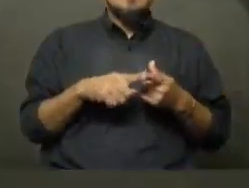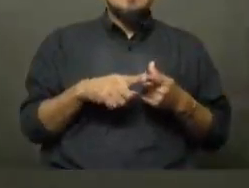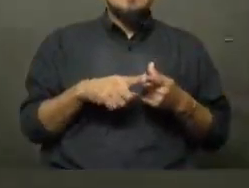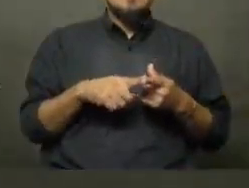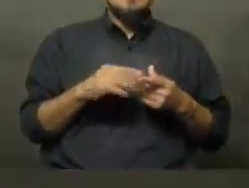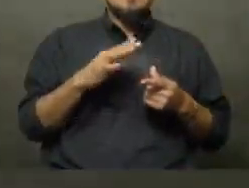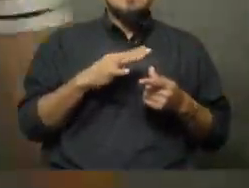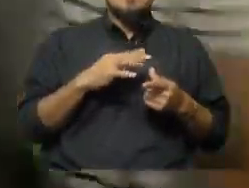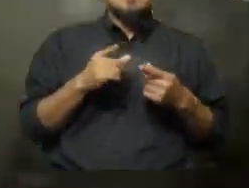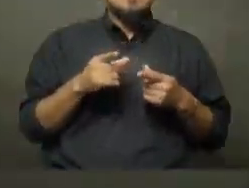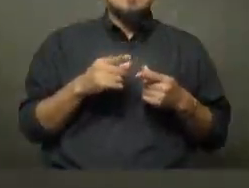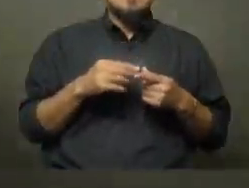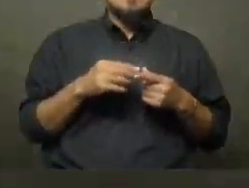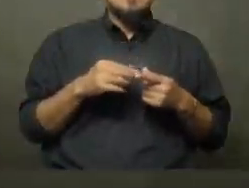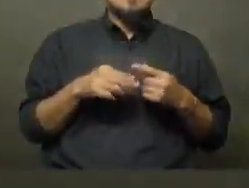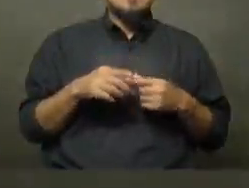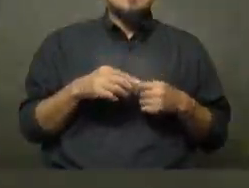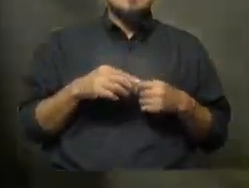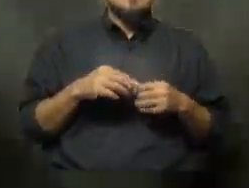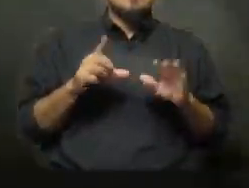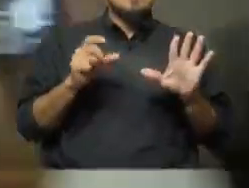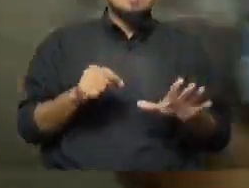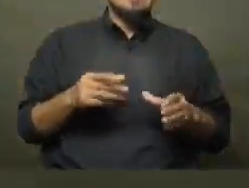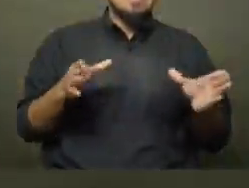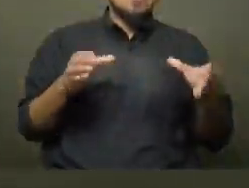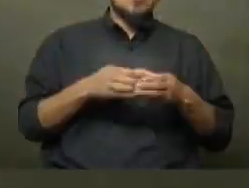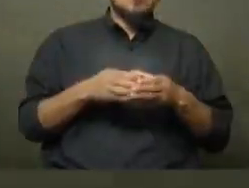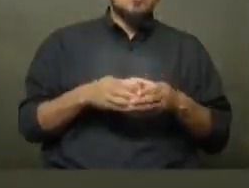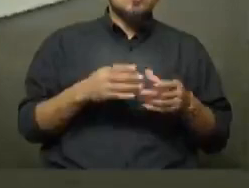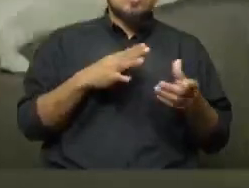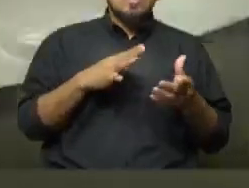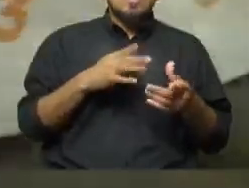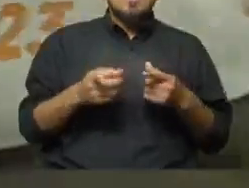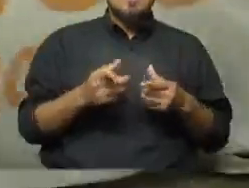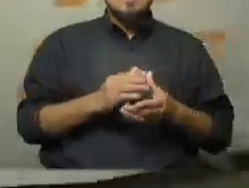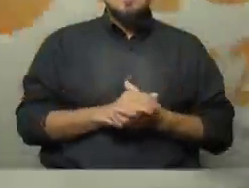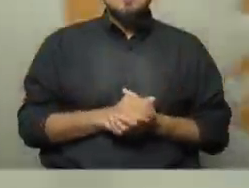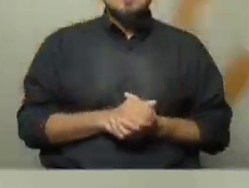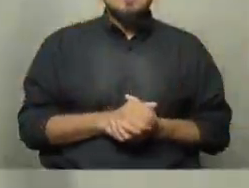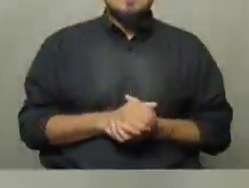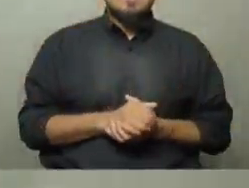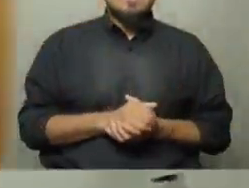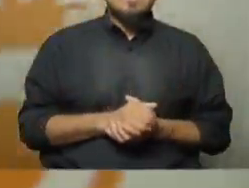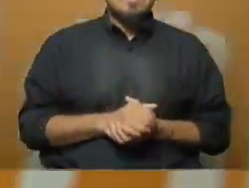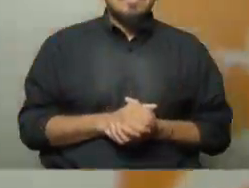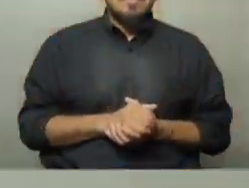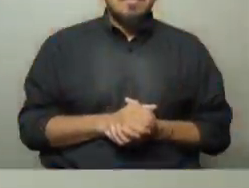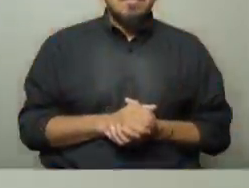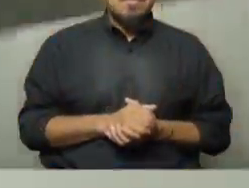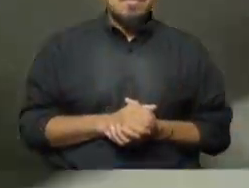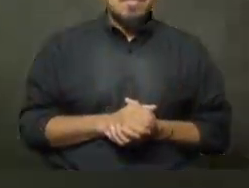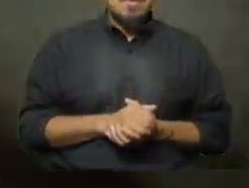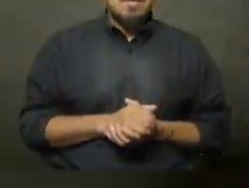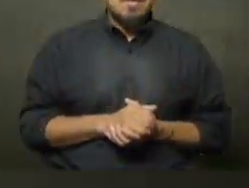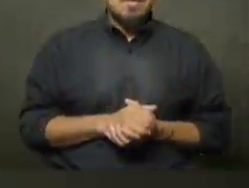unas 70 agrupaciones que están por aquí y bueno, vamos a tratar de hablar con